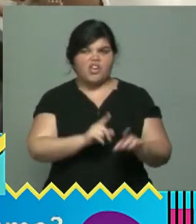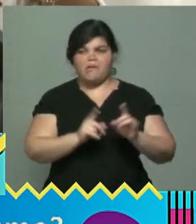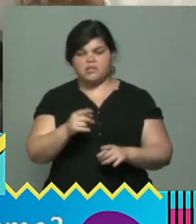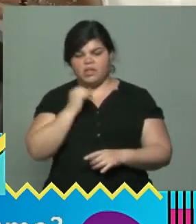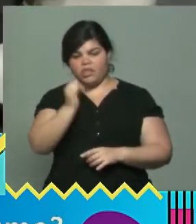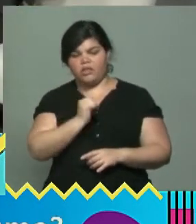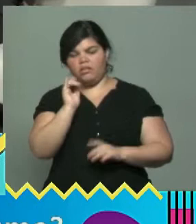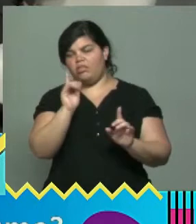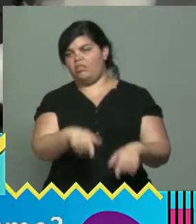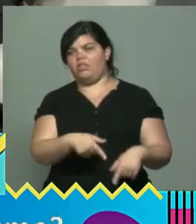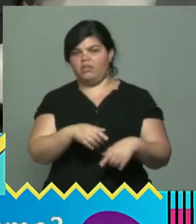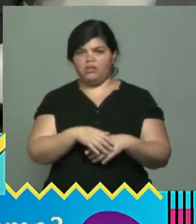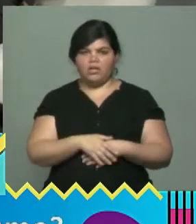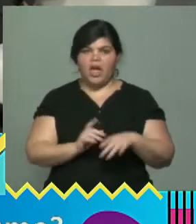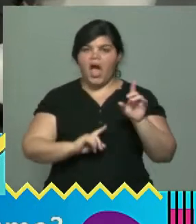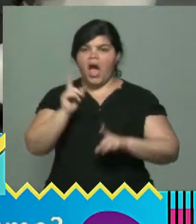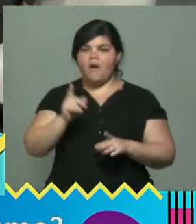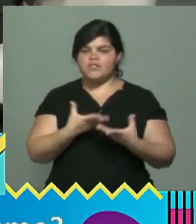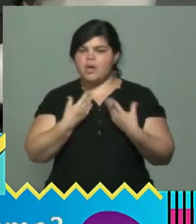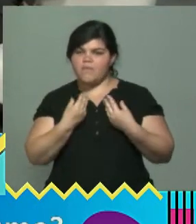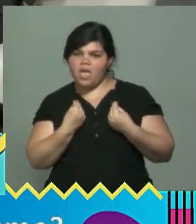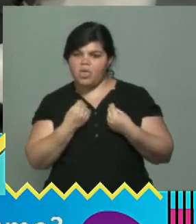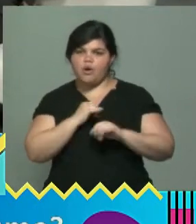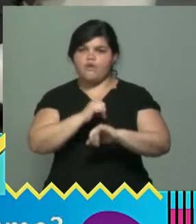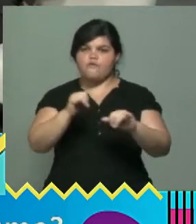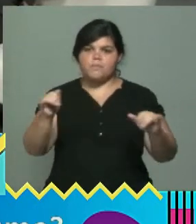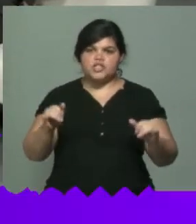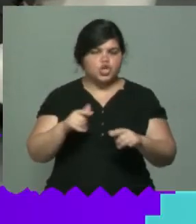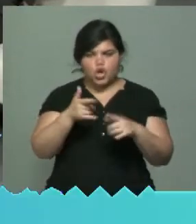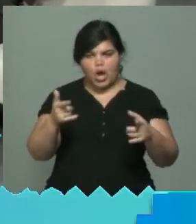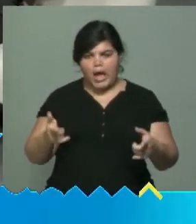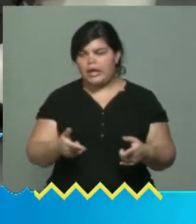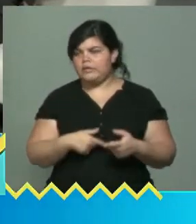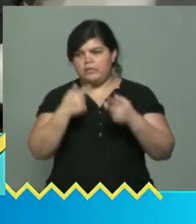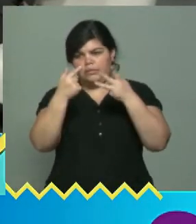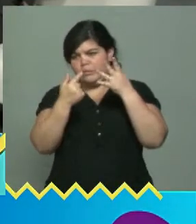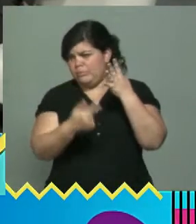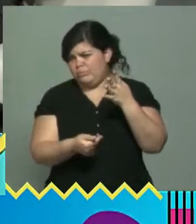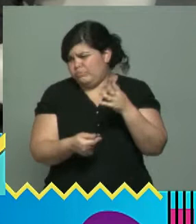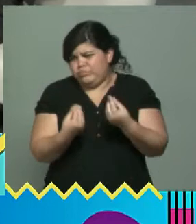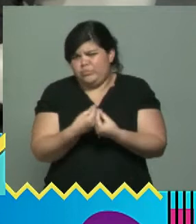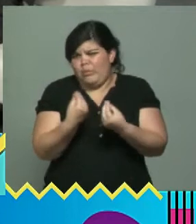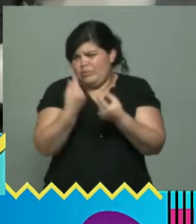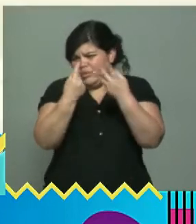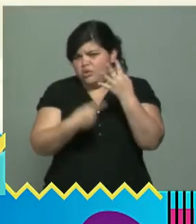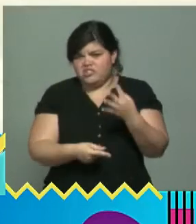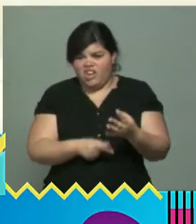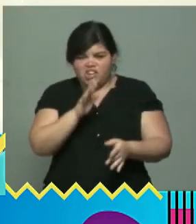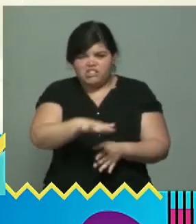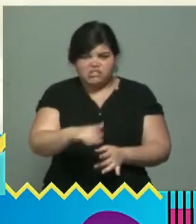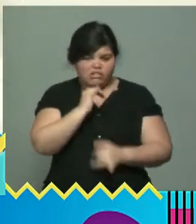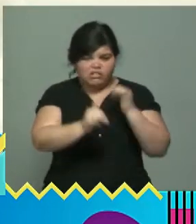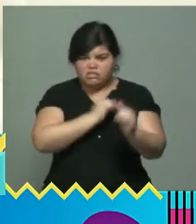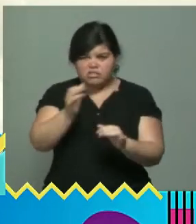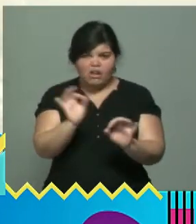mejor, o por miedo de los padres, por desinformación, por hipoculturización, por lo que fuera, que no se les dice a los niños o no se habla con